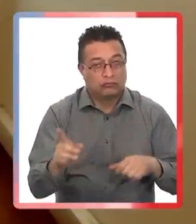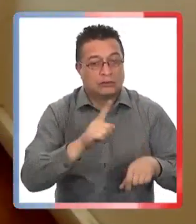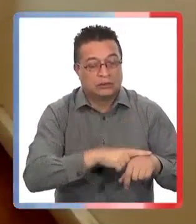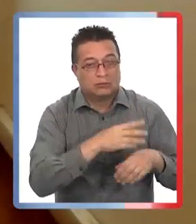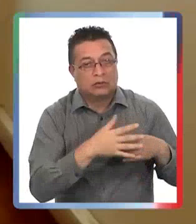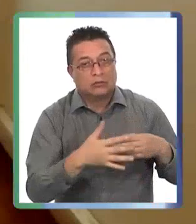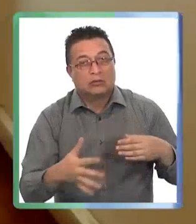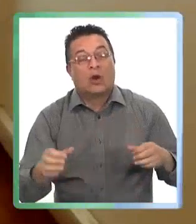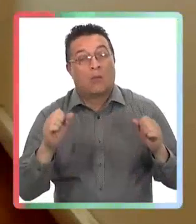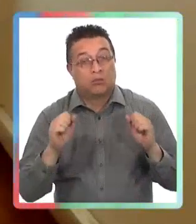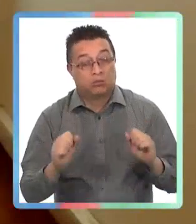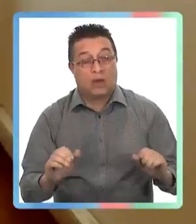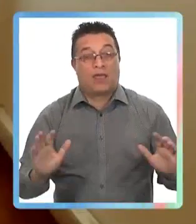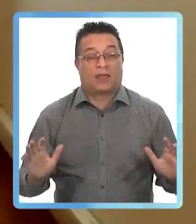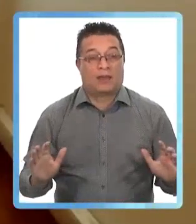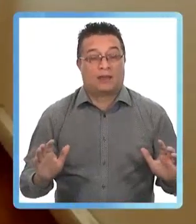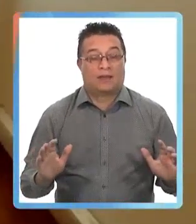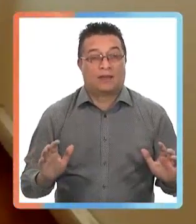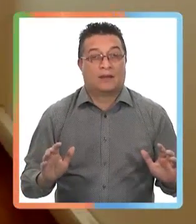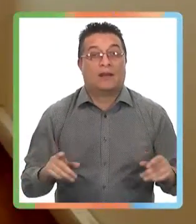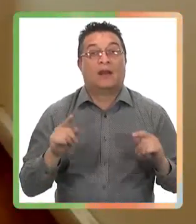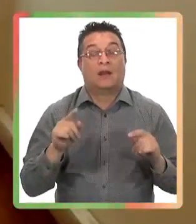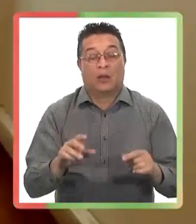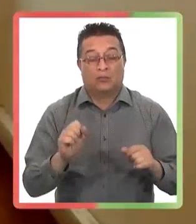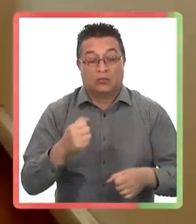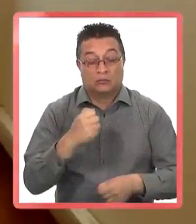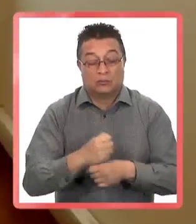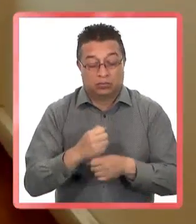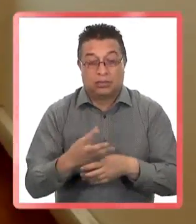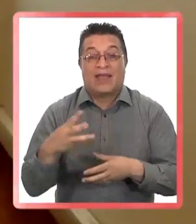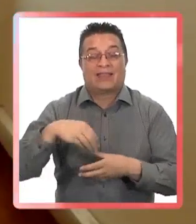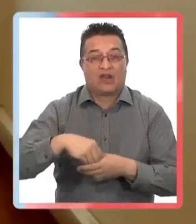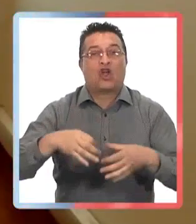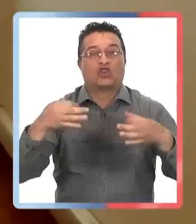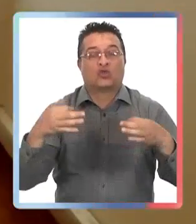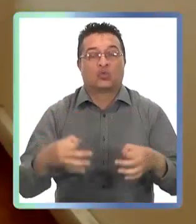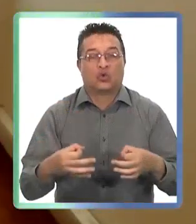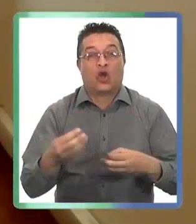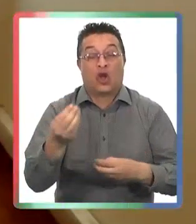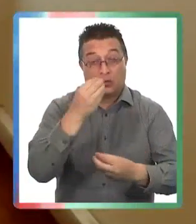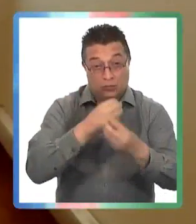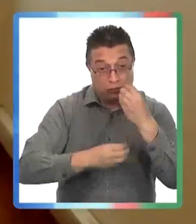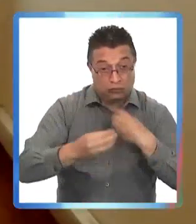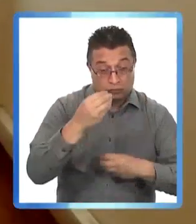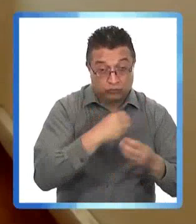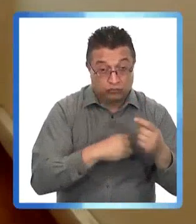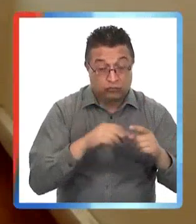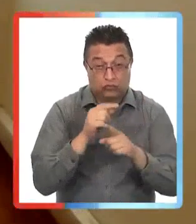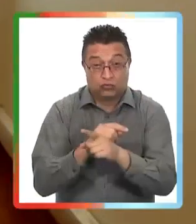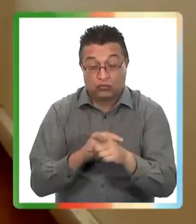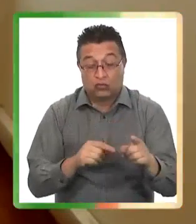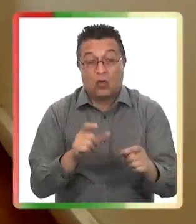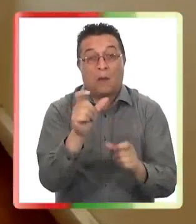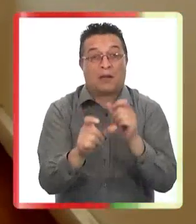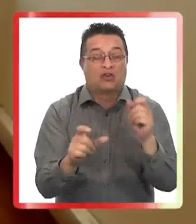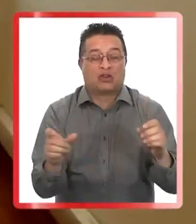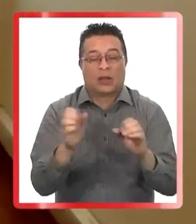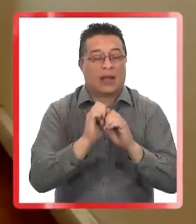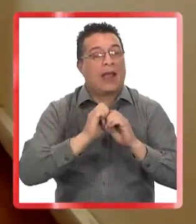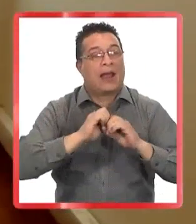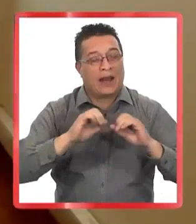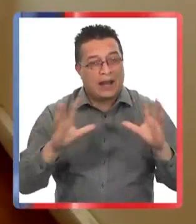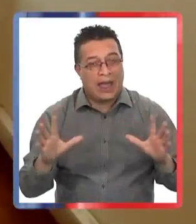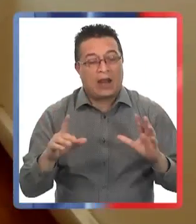esto se mantiene en el tiempo, eventualmente podría haber. La producción interna está asegurada y el consumo, yo creo